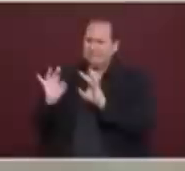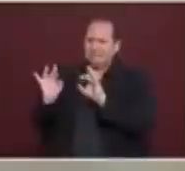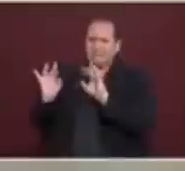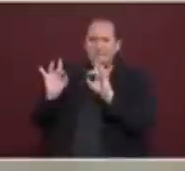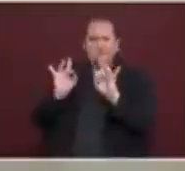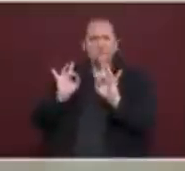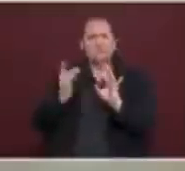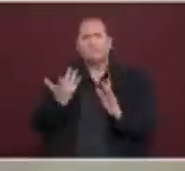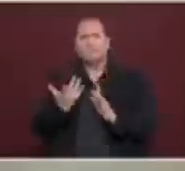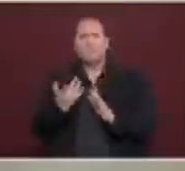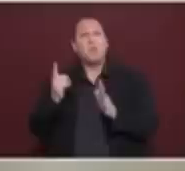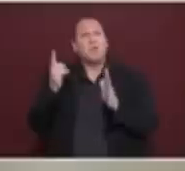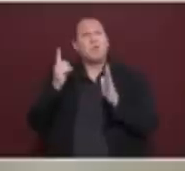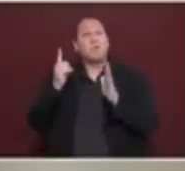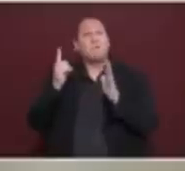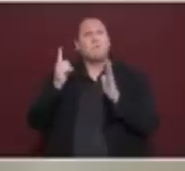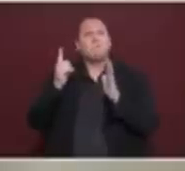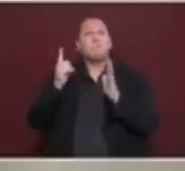525